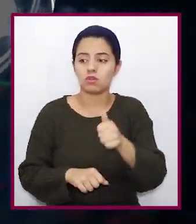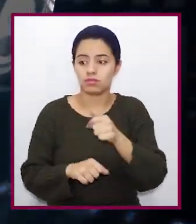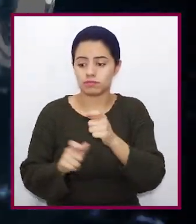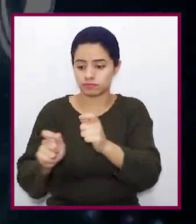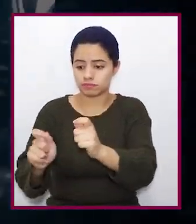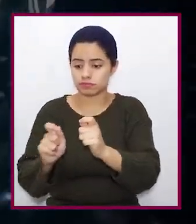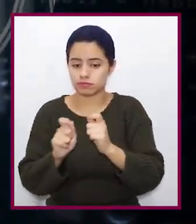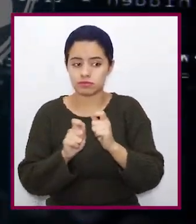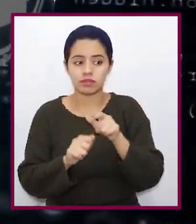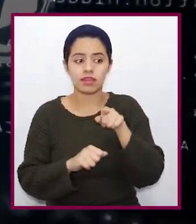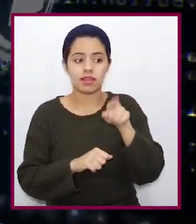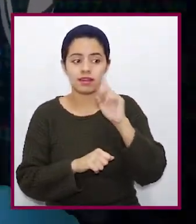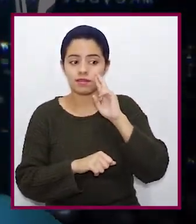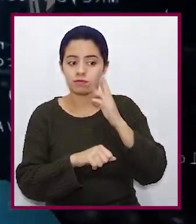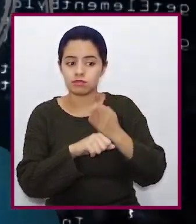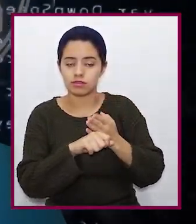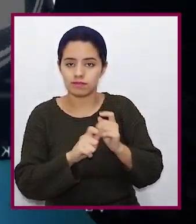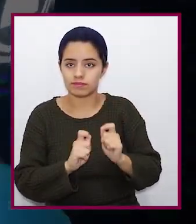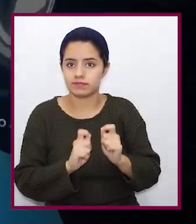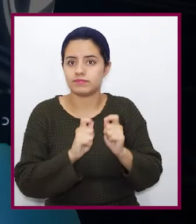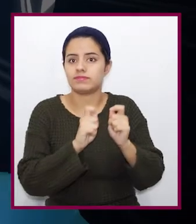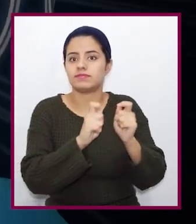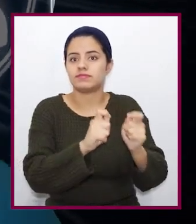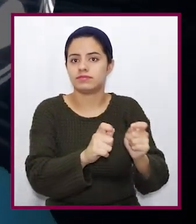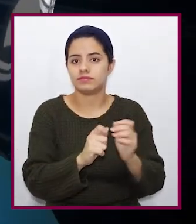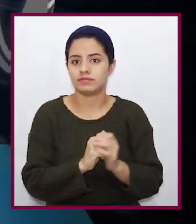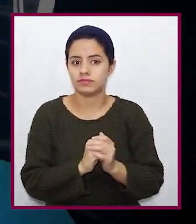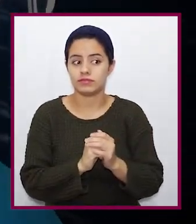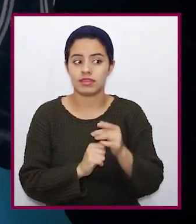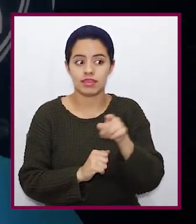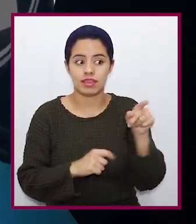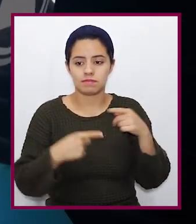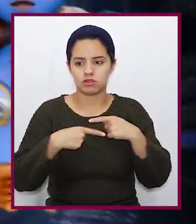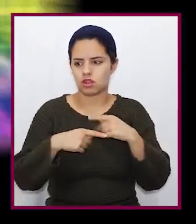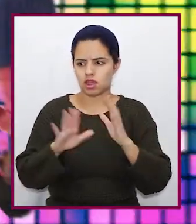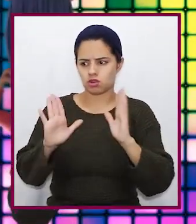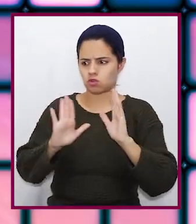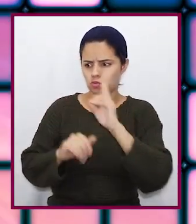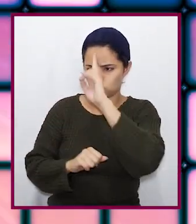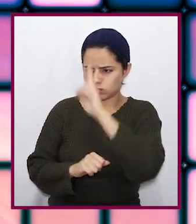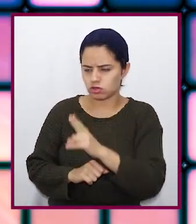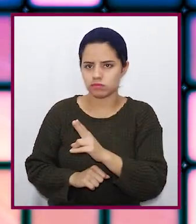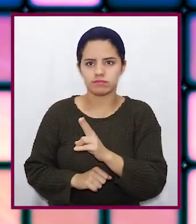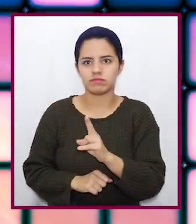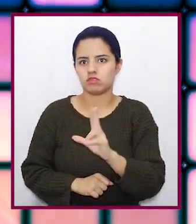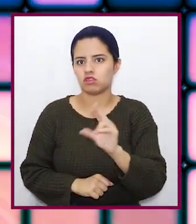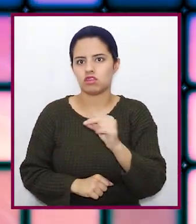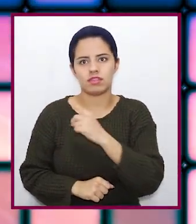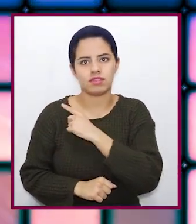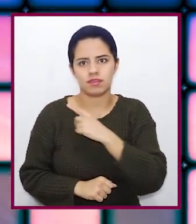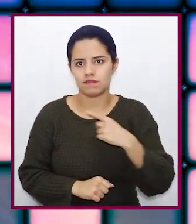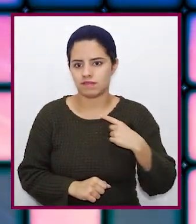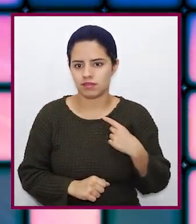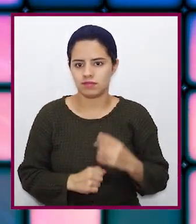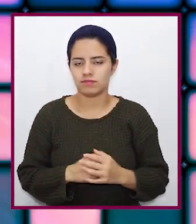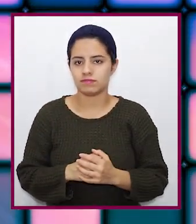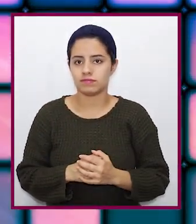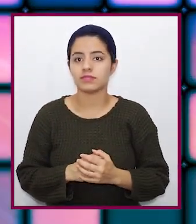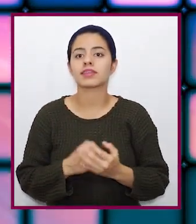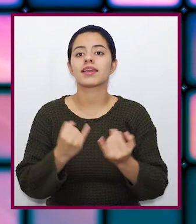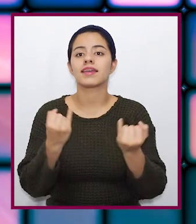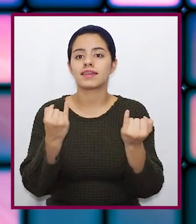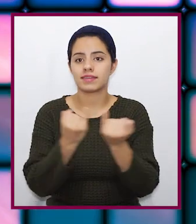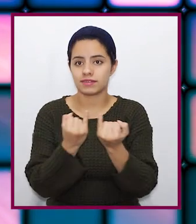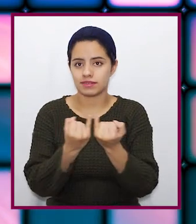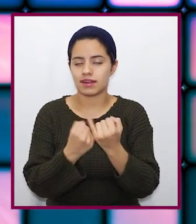de información sin que nadie pueda impedírselo. Mis querubines, también